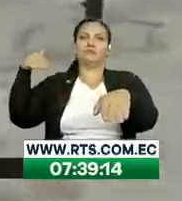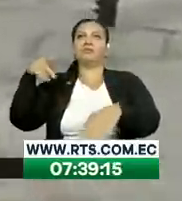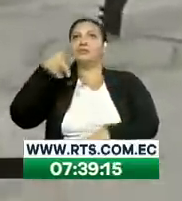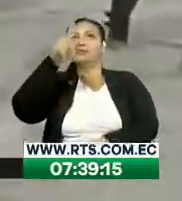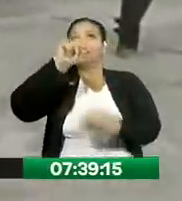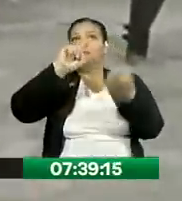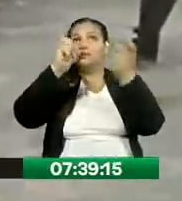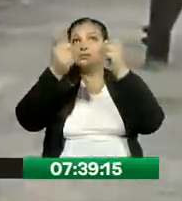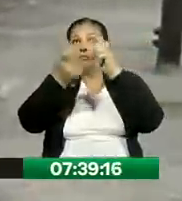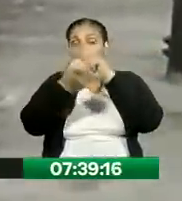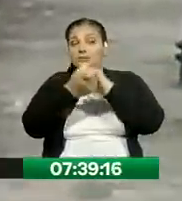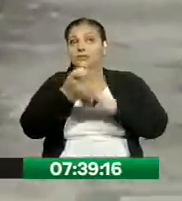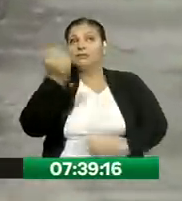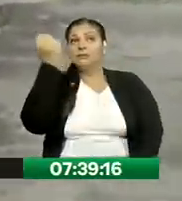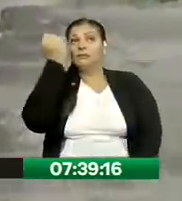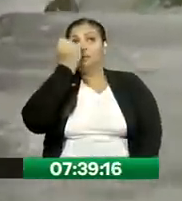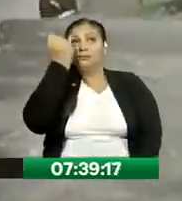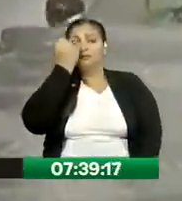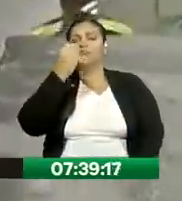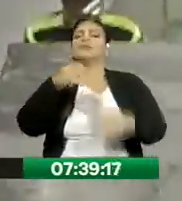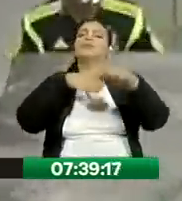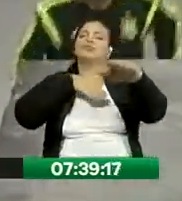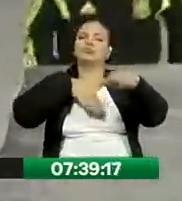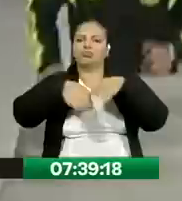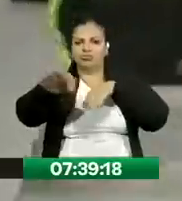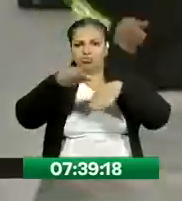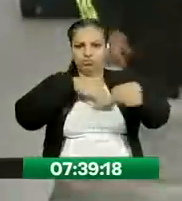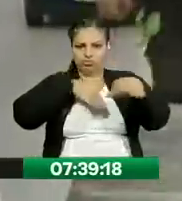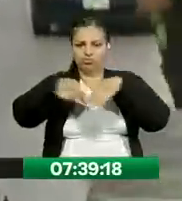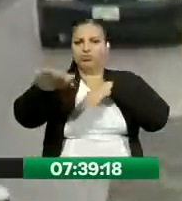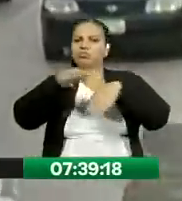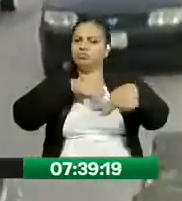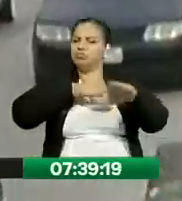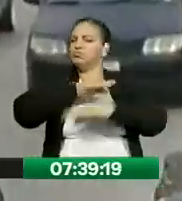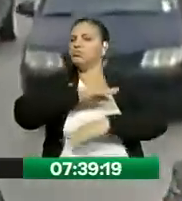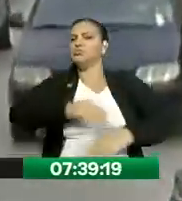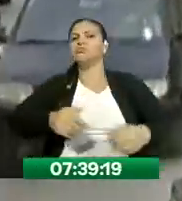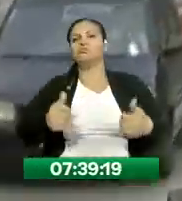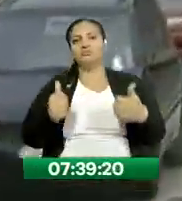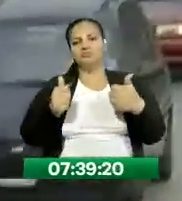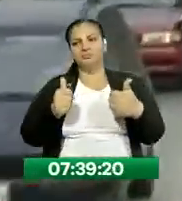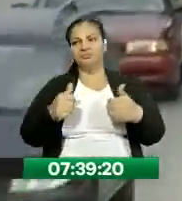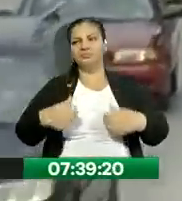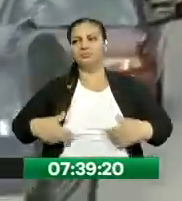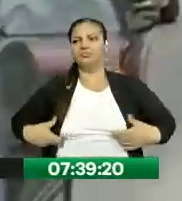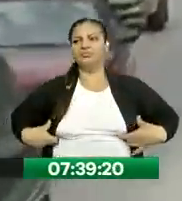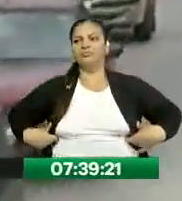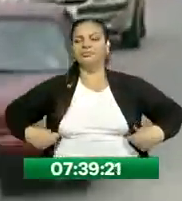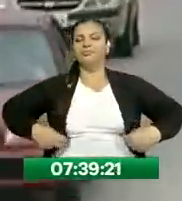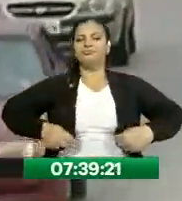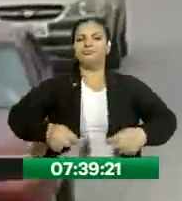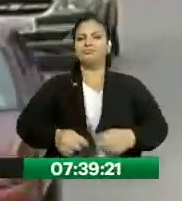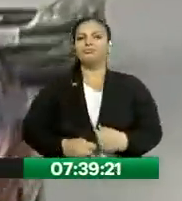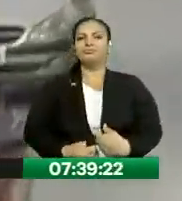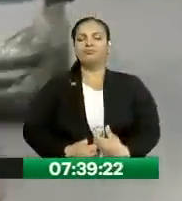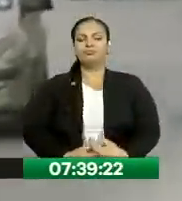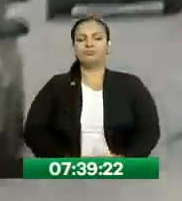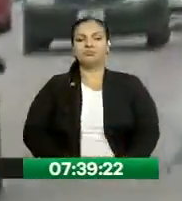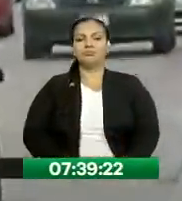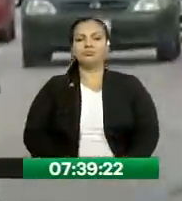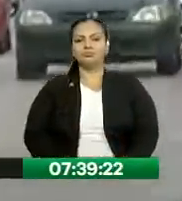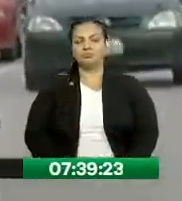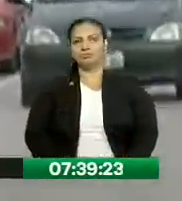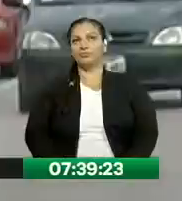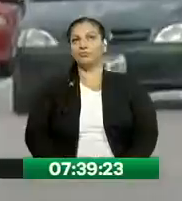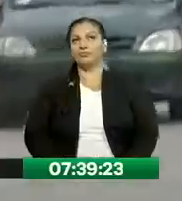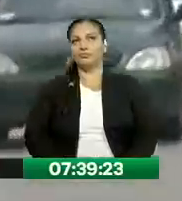a luz de roja, la columna en cambio ya empieza a generarse, a formarse, extendiéndose hasta el Parque Samanes